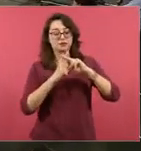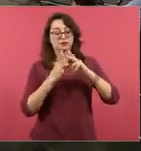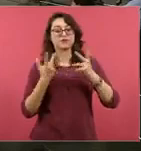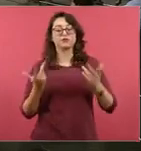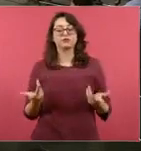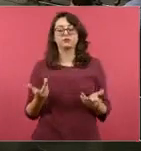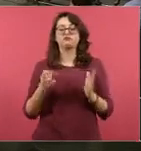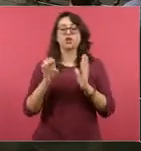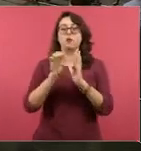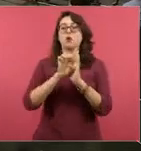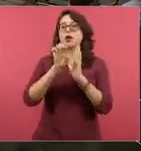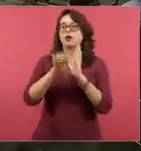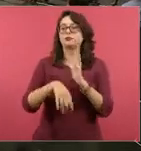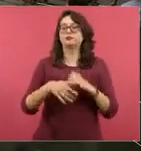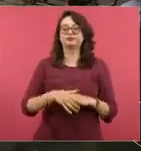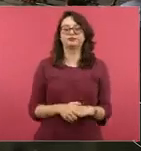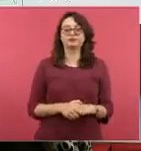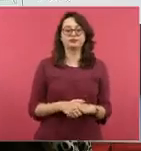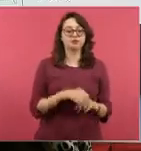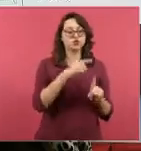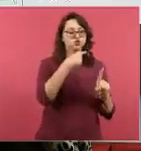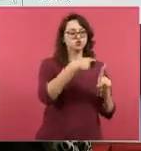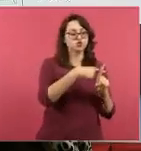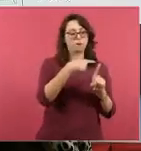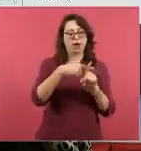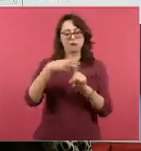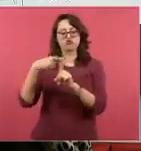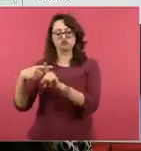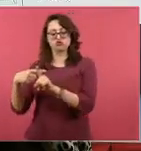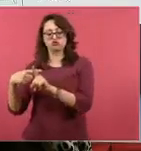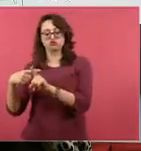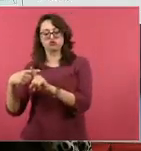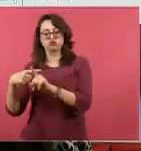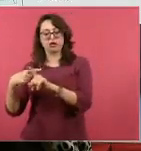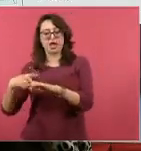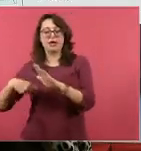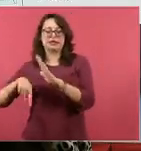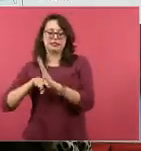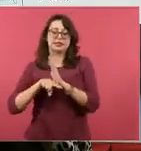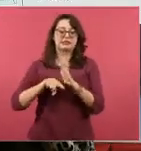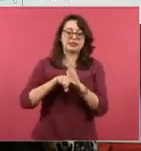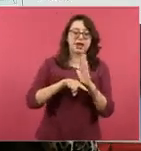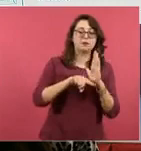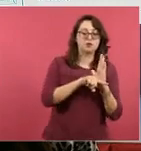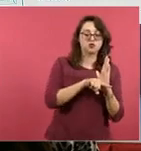Sumamos, sí, pero también restamos. Hay procesos reversibles.